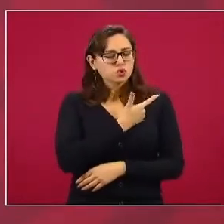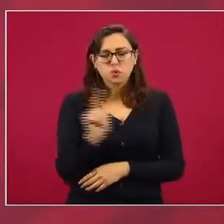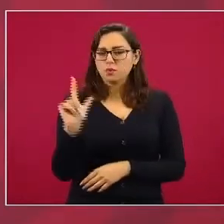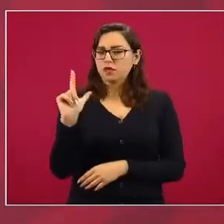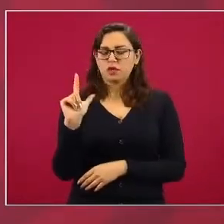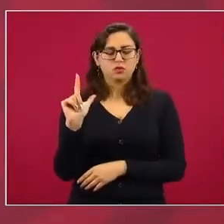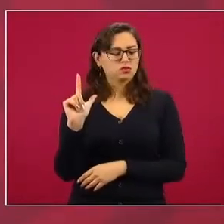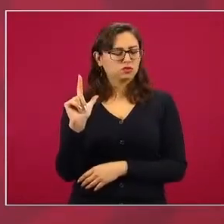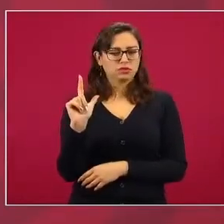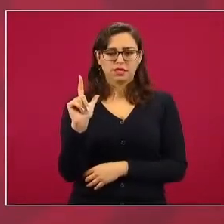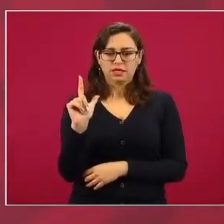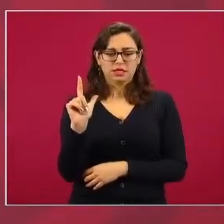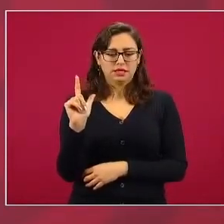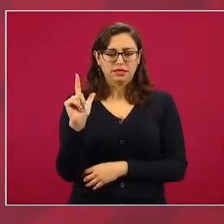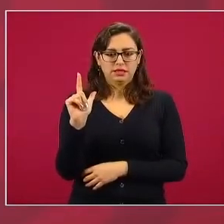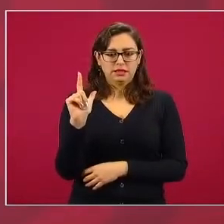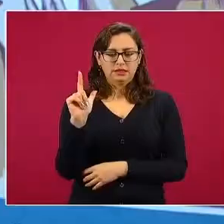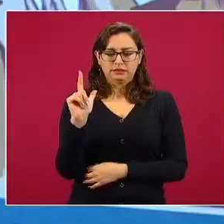menos